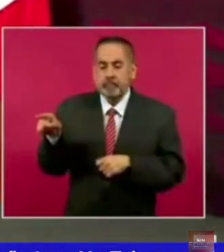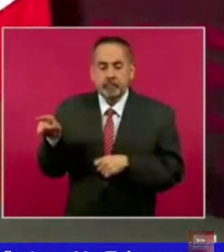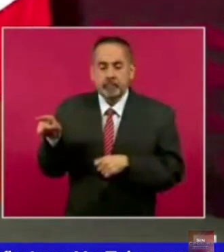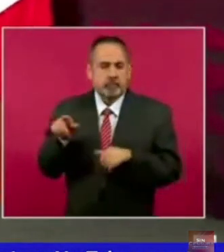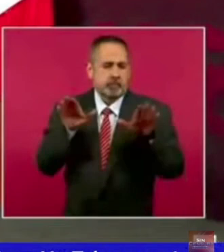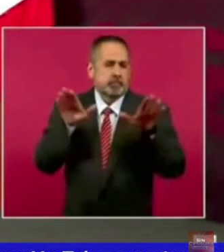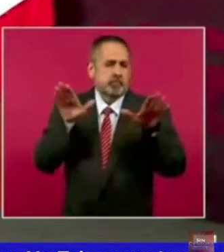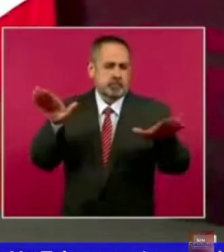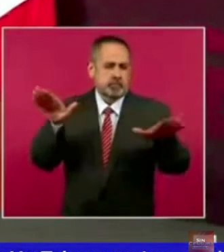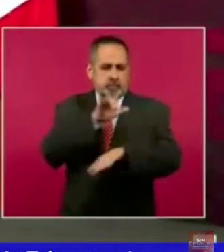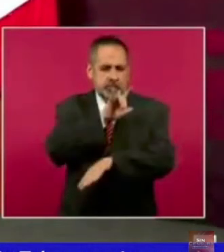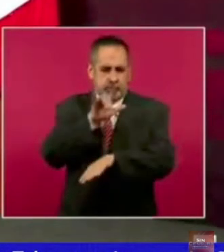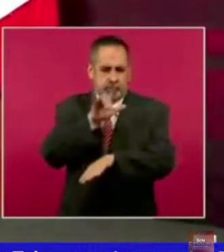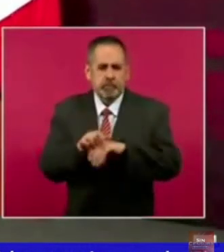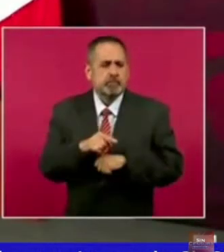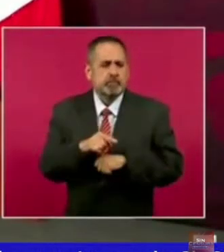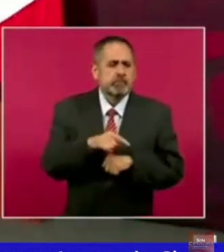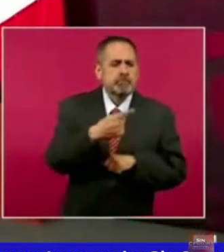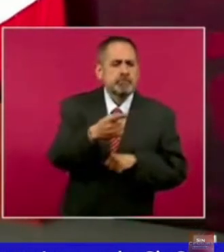sobre